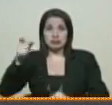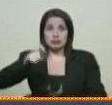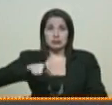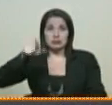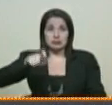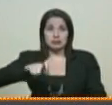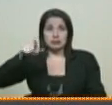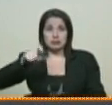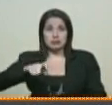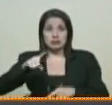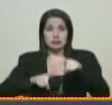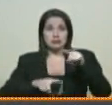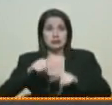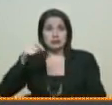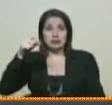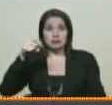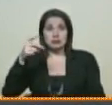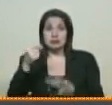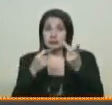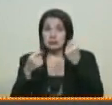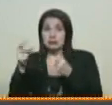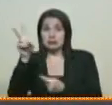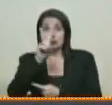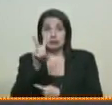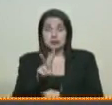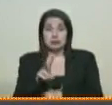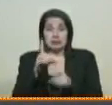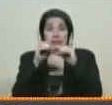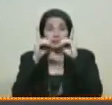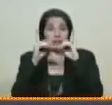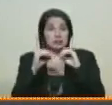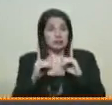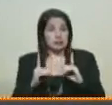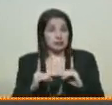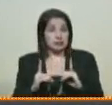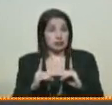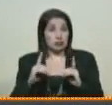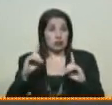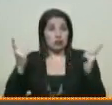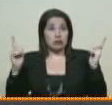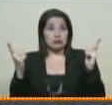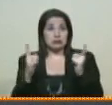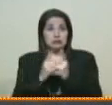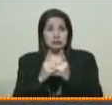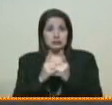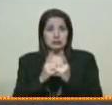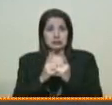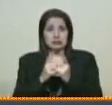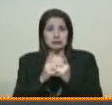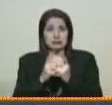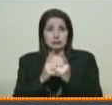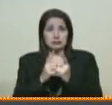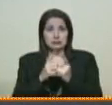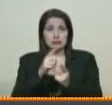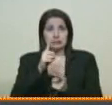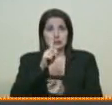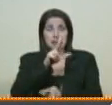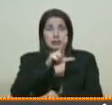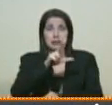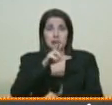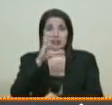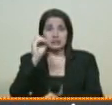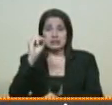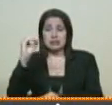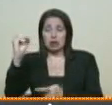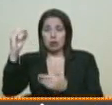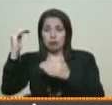para la economía venezolana. He decidido reducir tres ceros de la moneda y